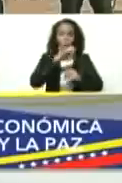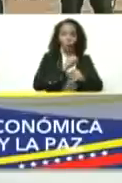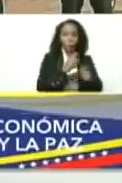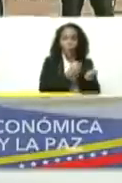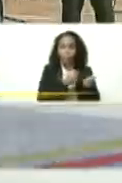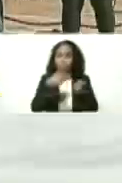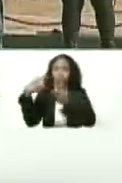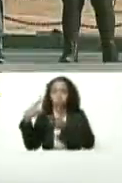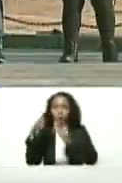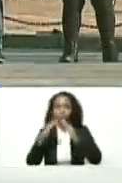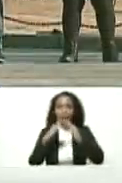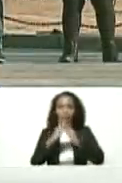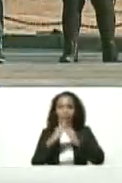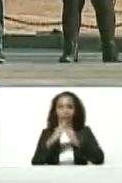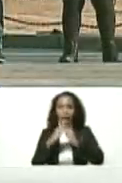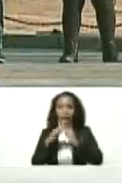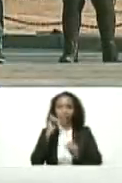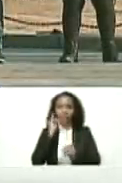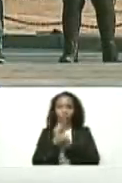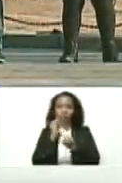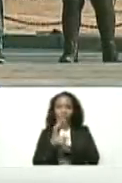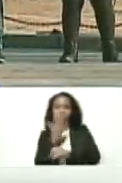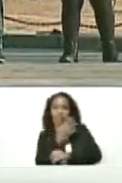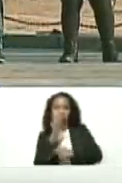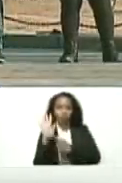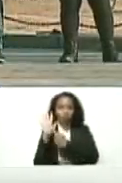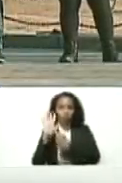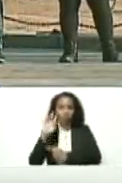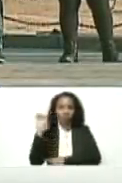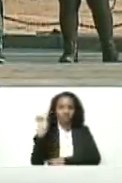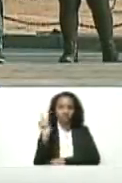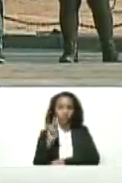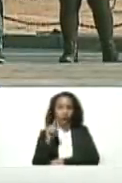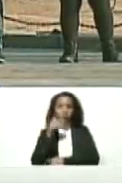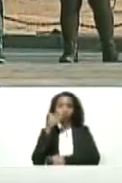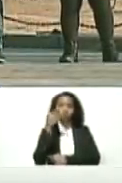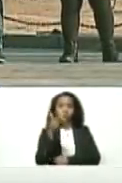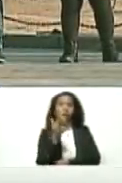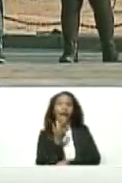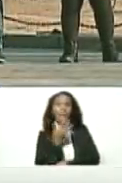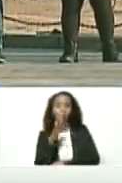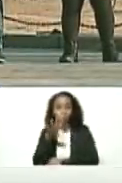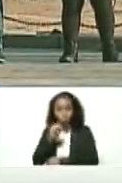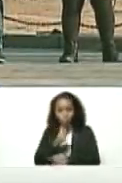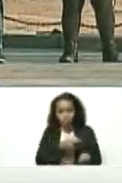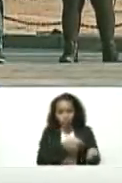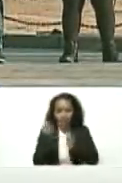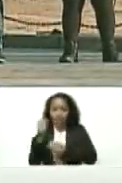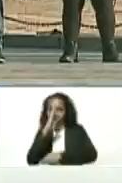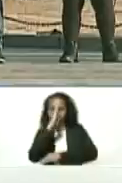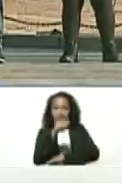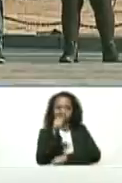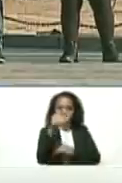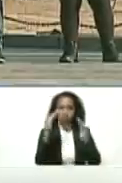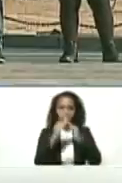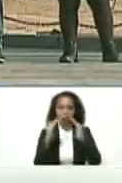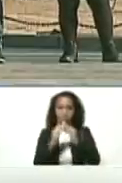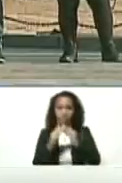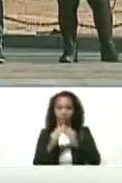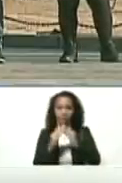precisamente del portal Vitrina Venezuela. Usted compra y se la llevan a su casa, mi